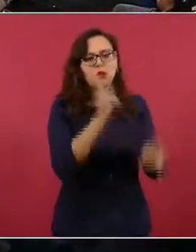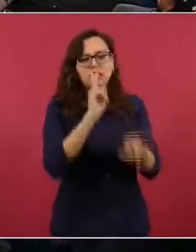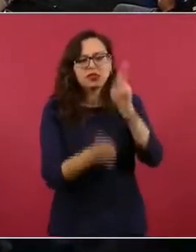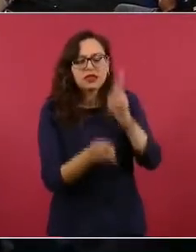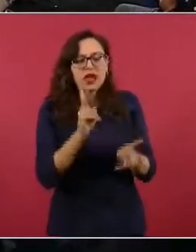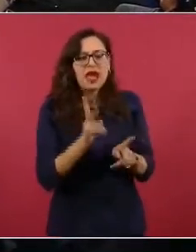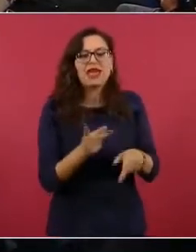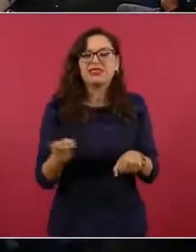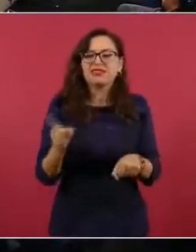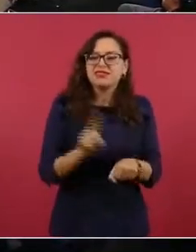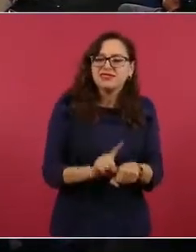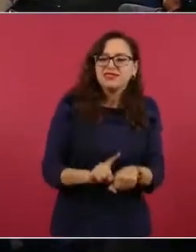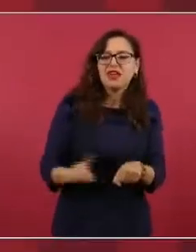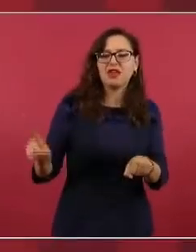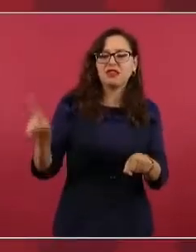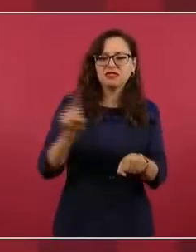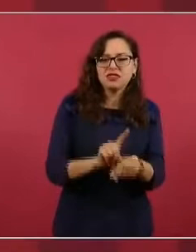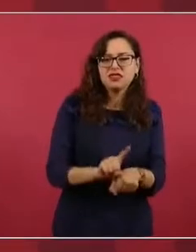dediqué